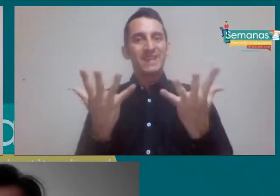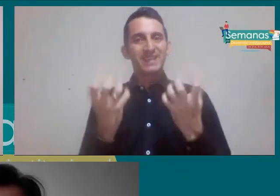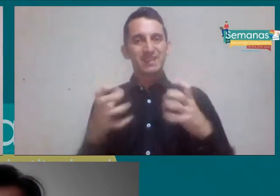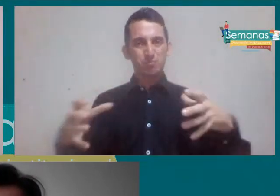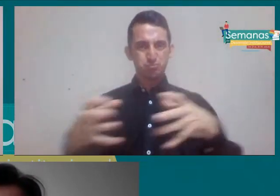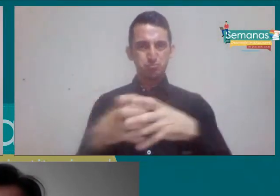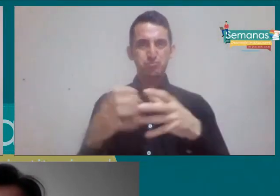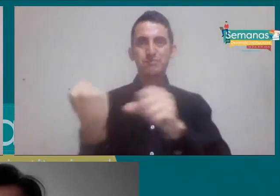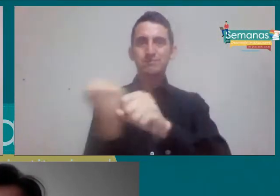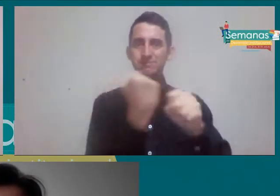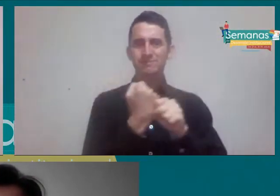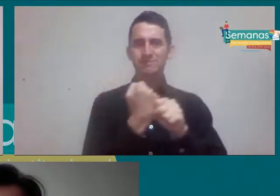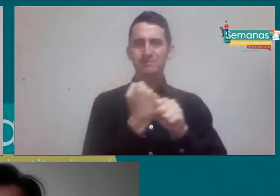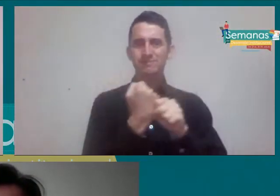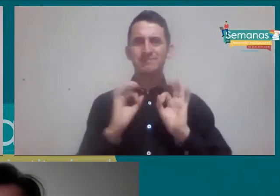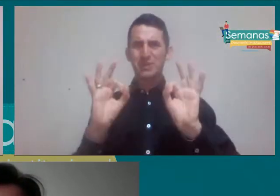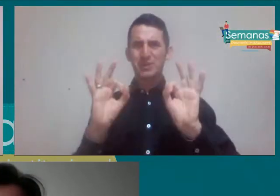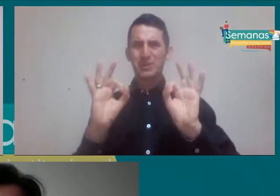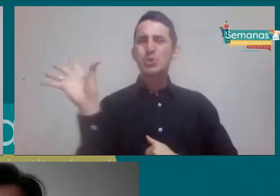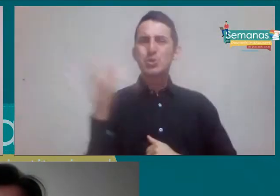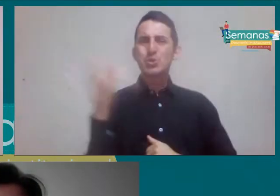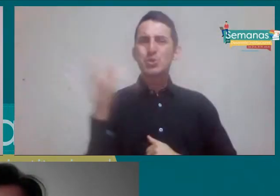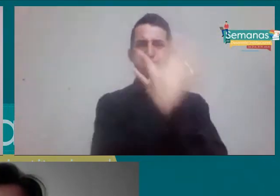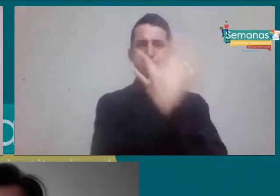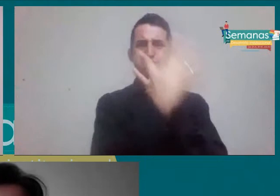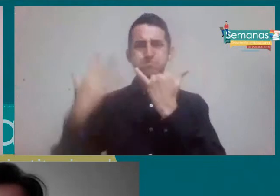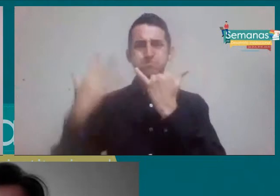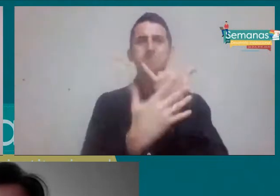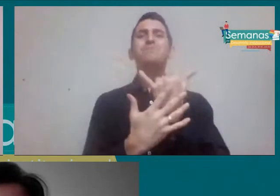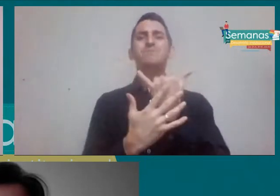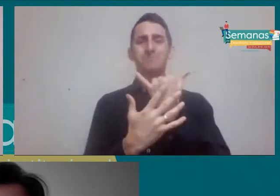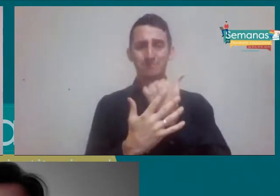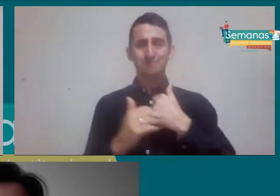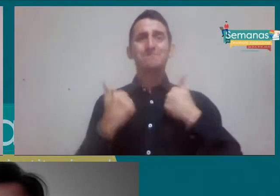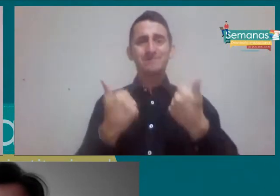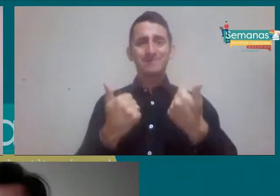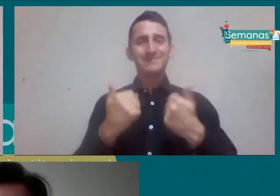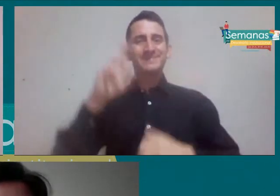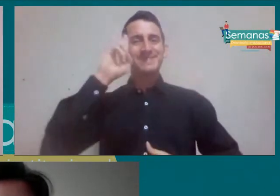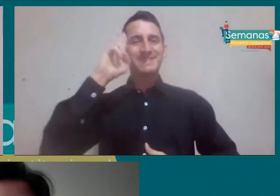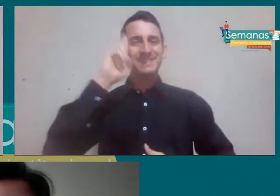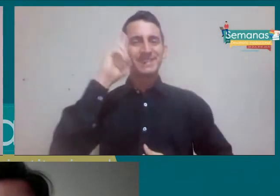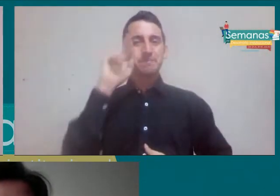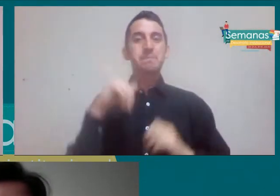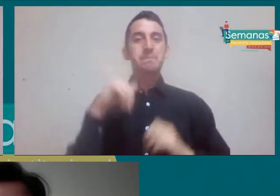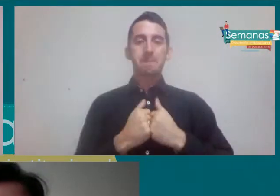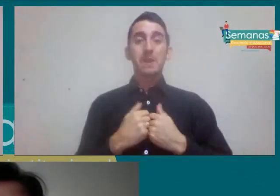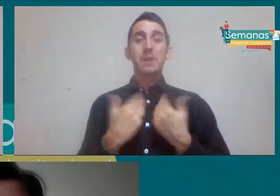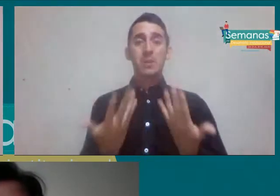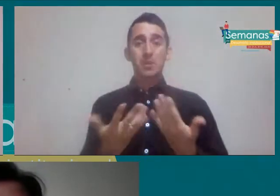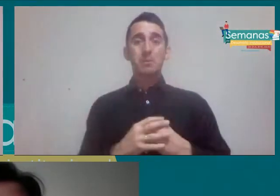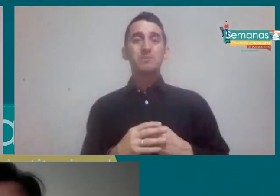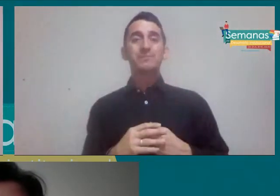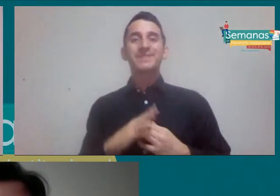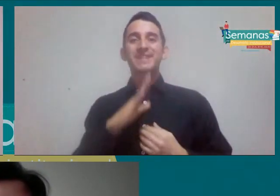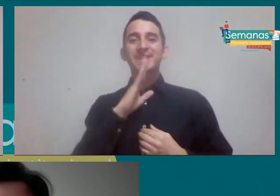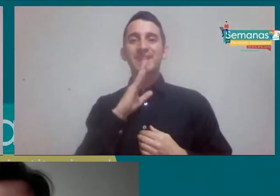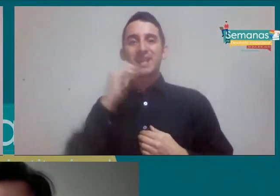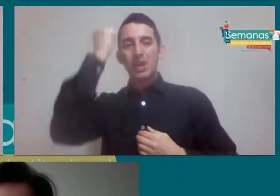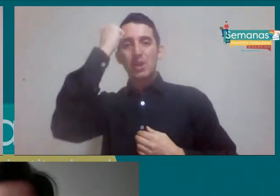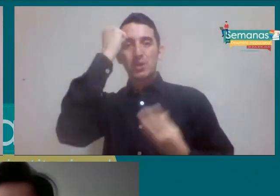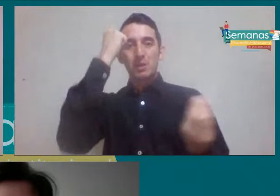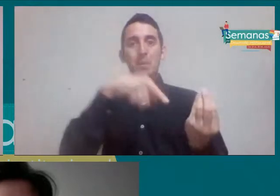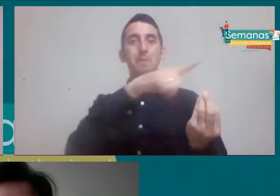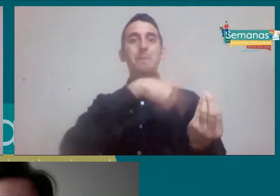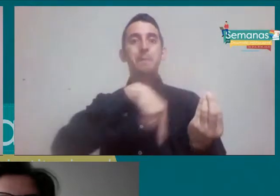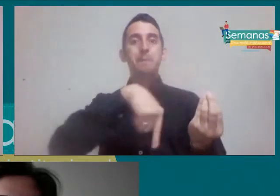trabajo en todo el departamento, doctor Rafael. Así es, Juan Diego, y pues esto es de la mano de todos nuestros profesores, los mejores maestros